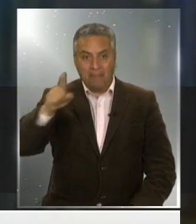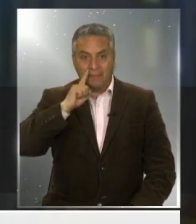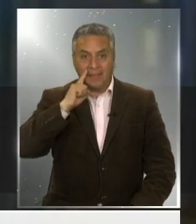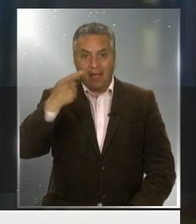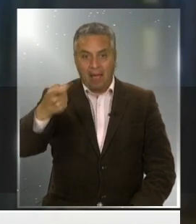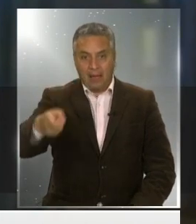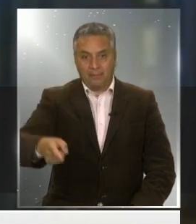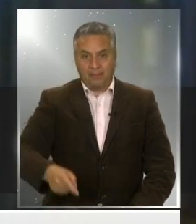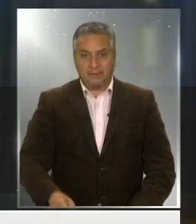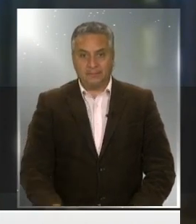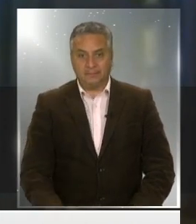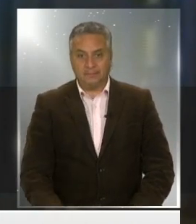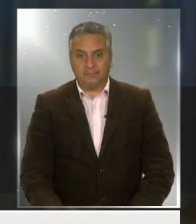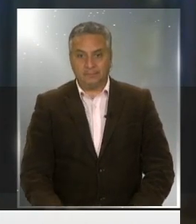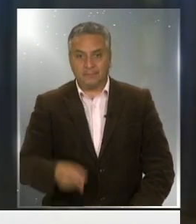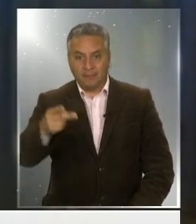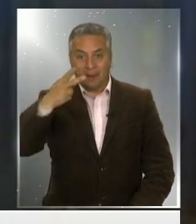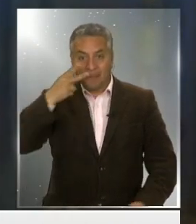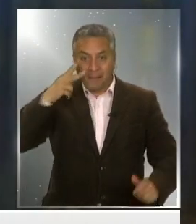Mira.